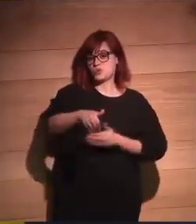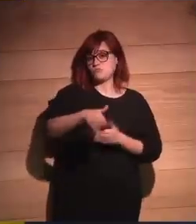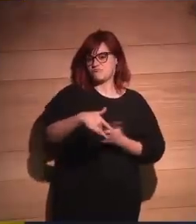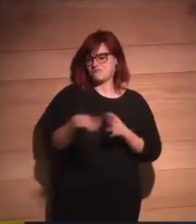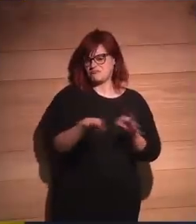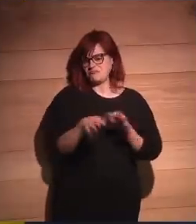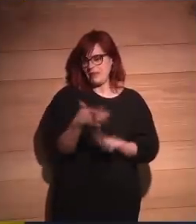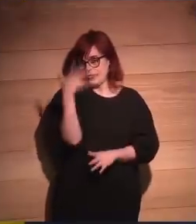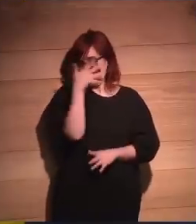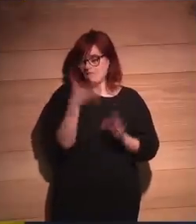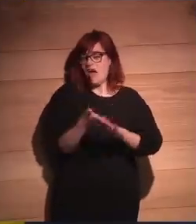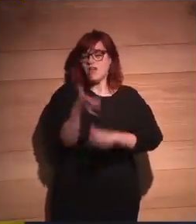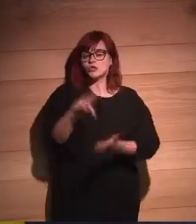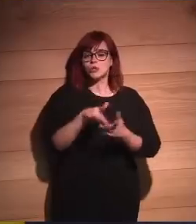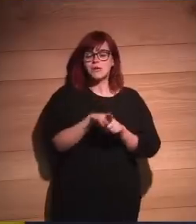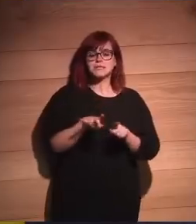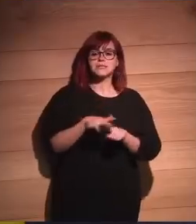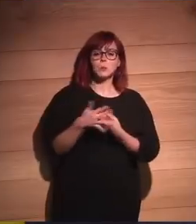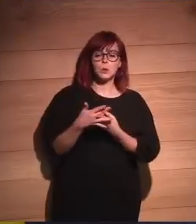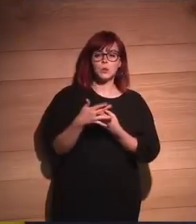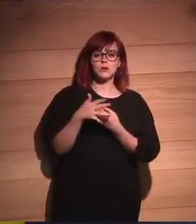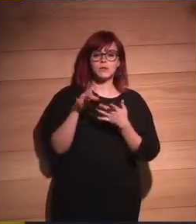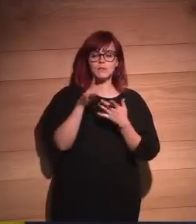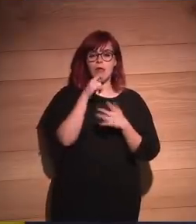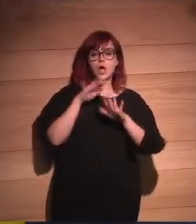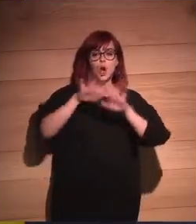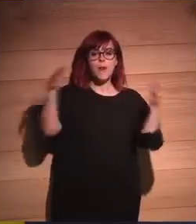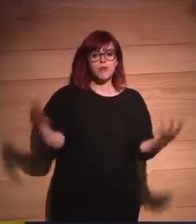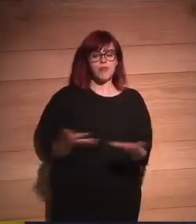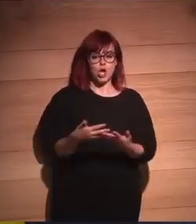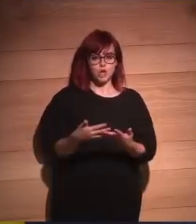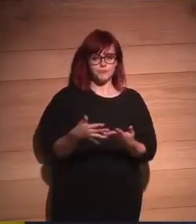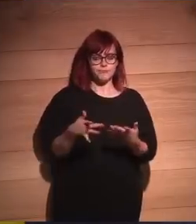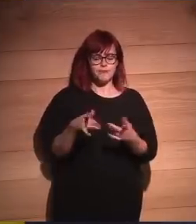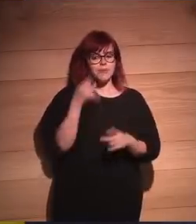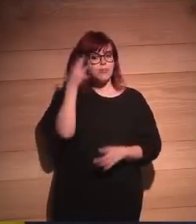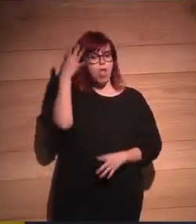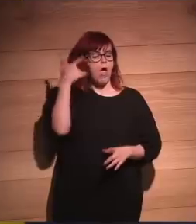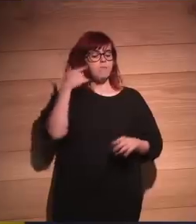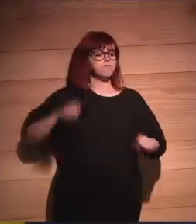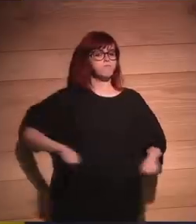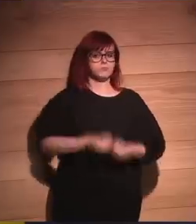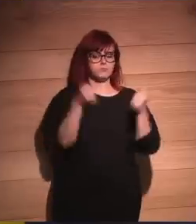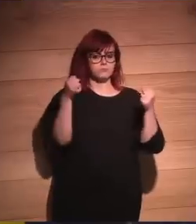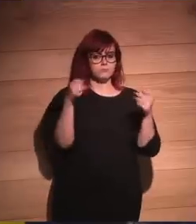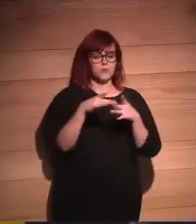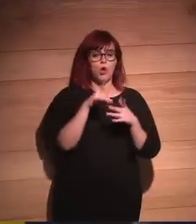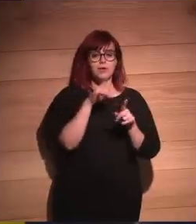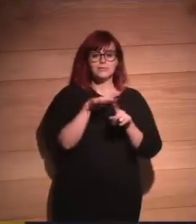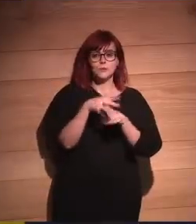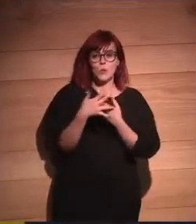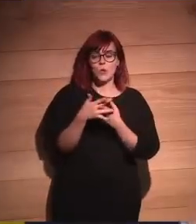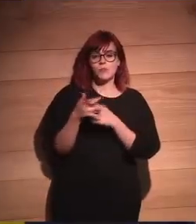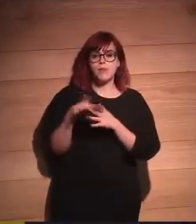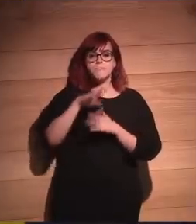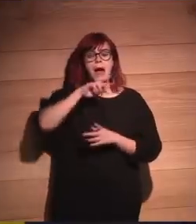que está empezando a ocurrir es que se rompa la idea de la globalización, o de una idea de la globalización, se rompan las cadenas de suministro, las